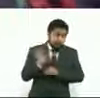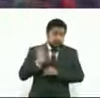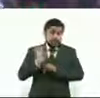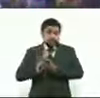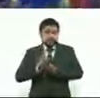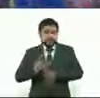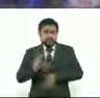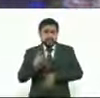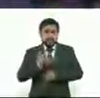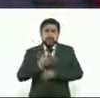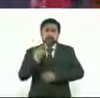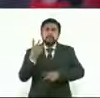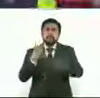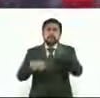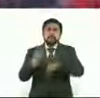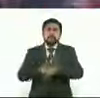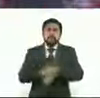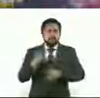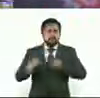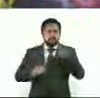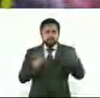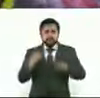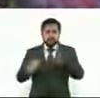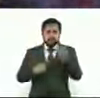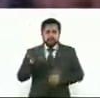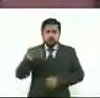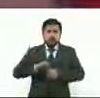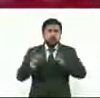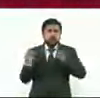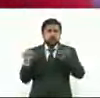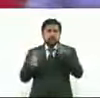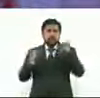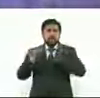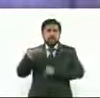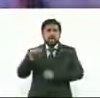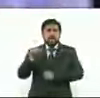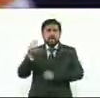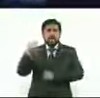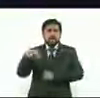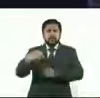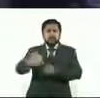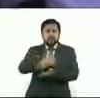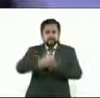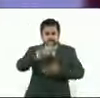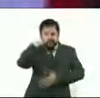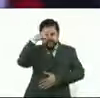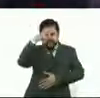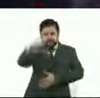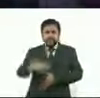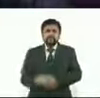Bienvenido y disfruta del Maratón de la Ciudad de México.